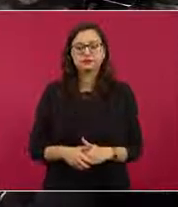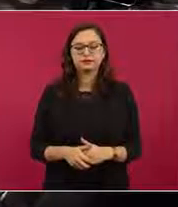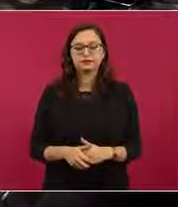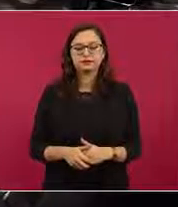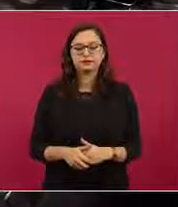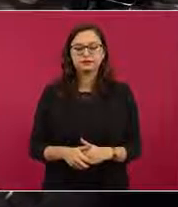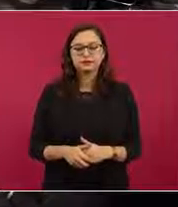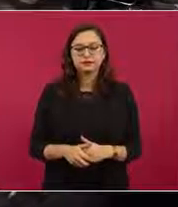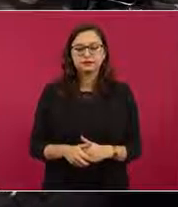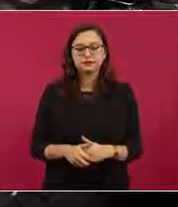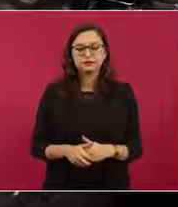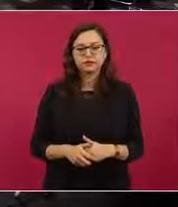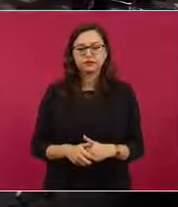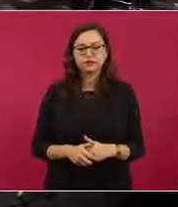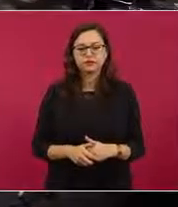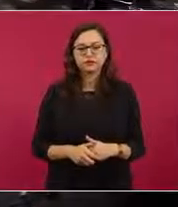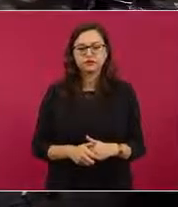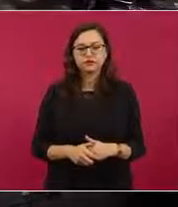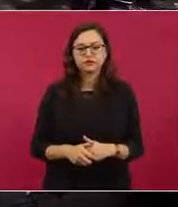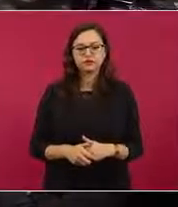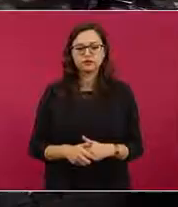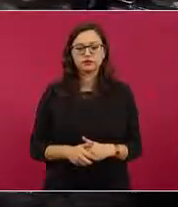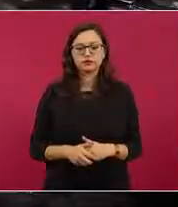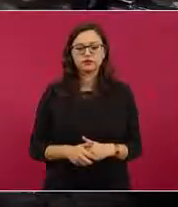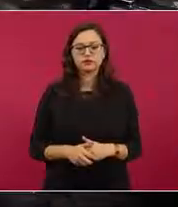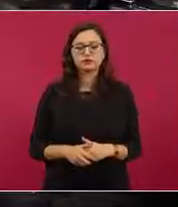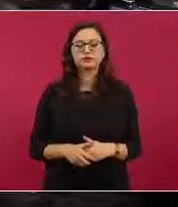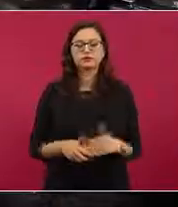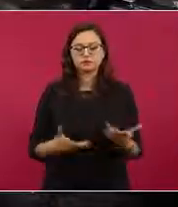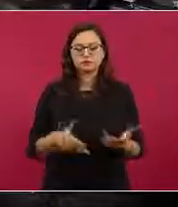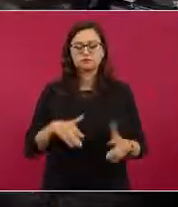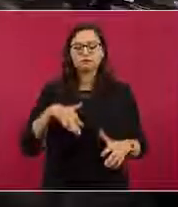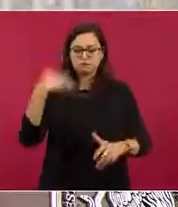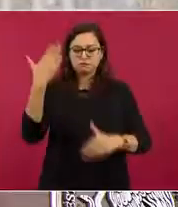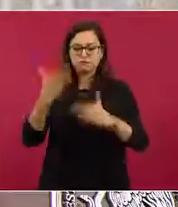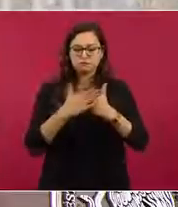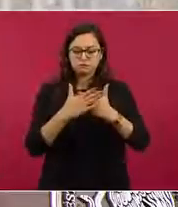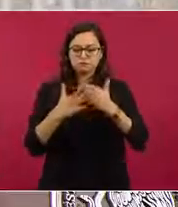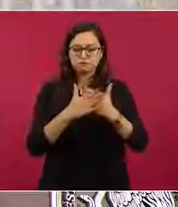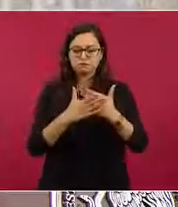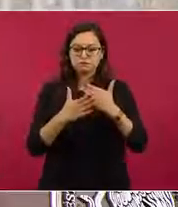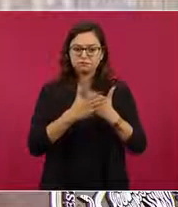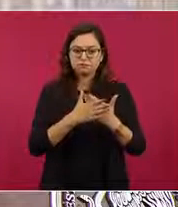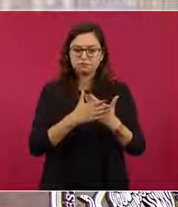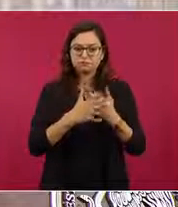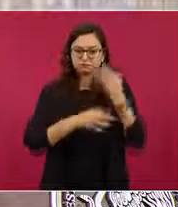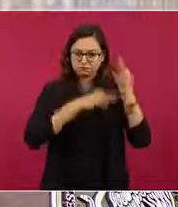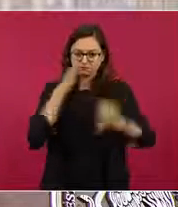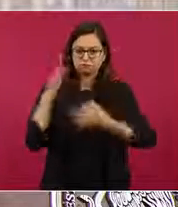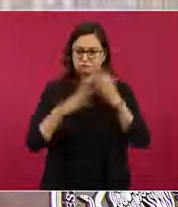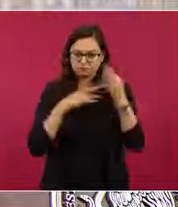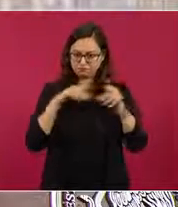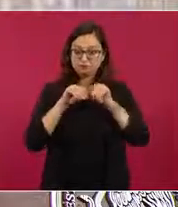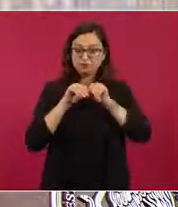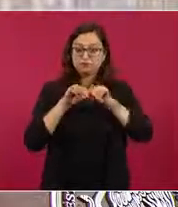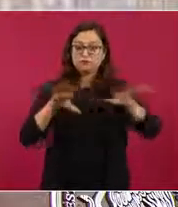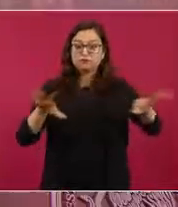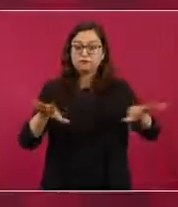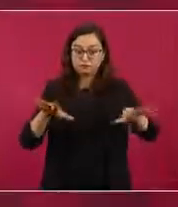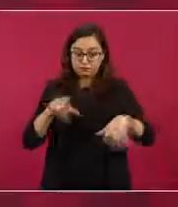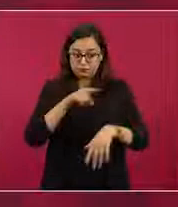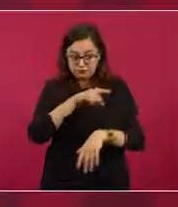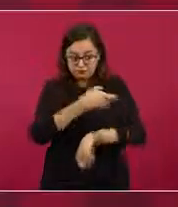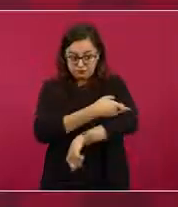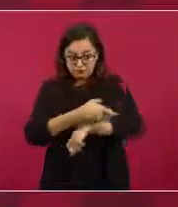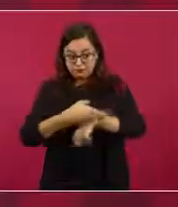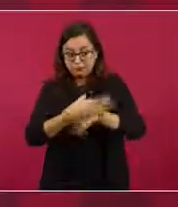y que vamos a darla a conocer cuando los familiares lo